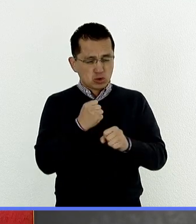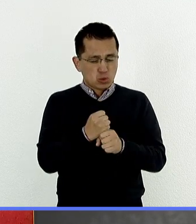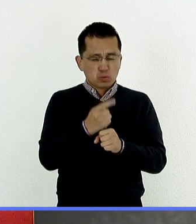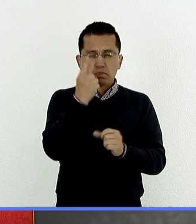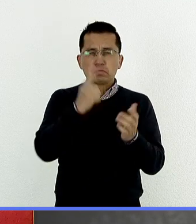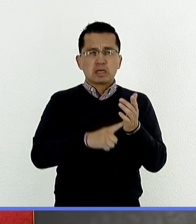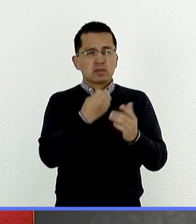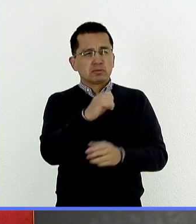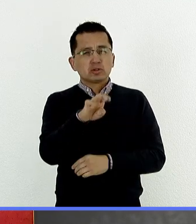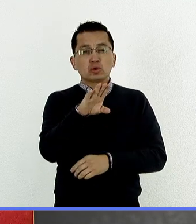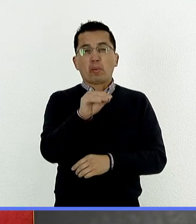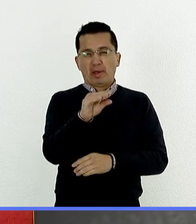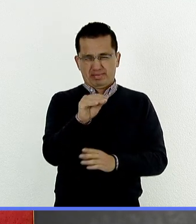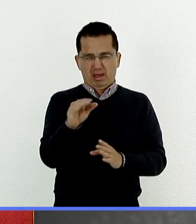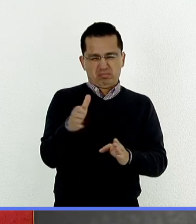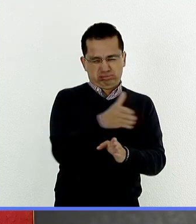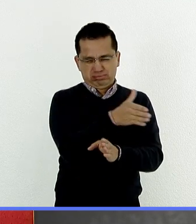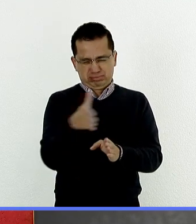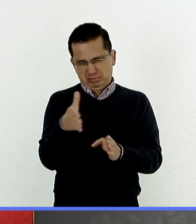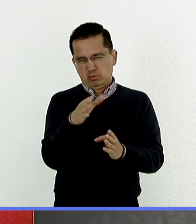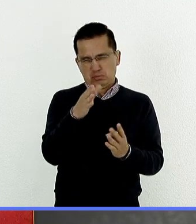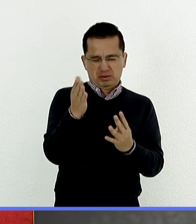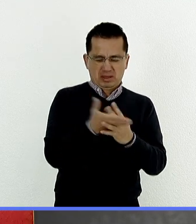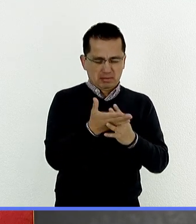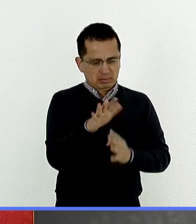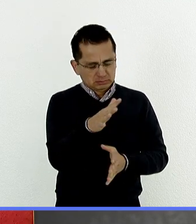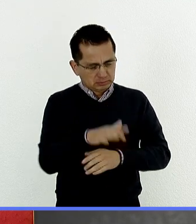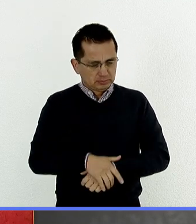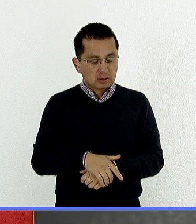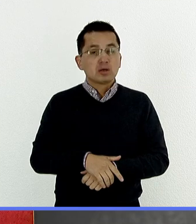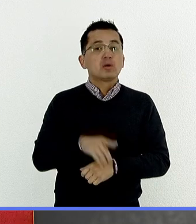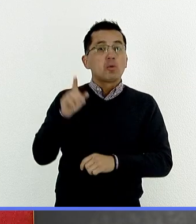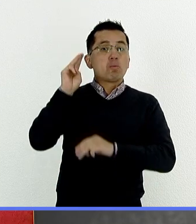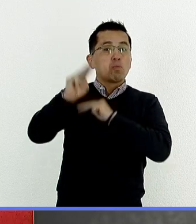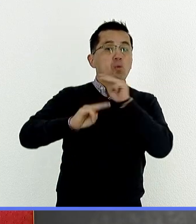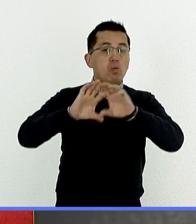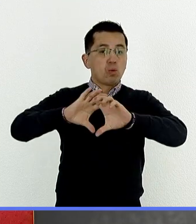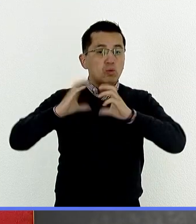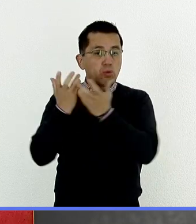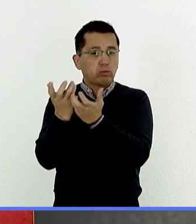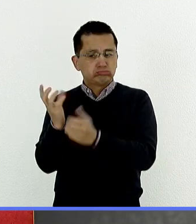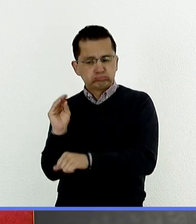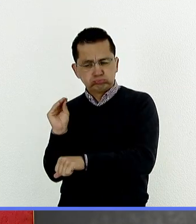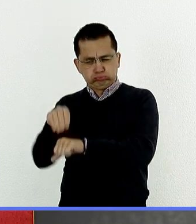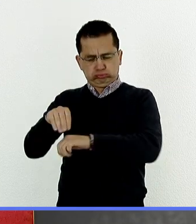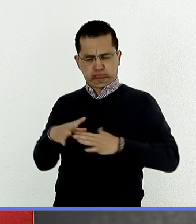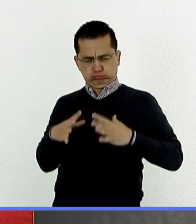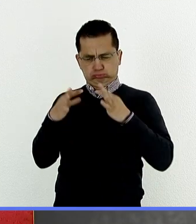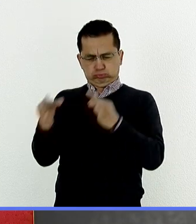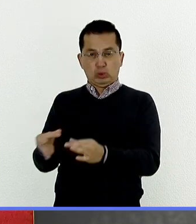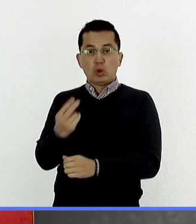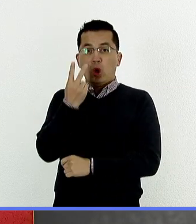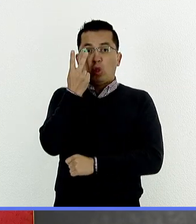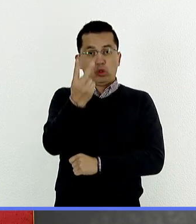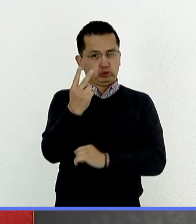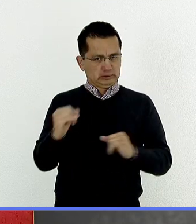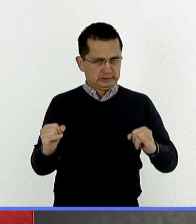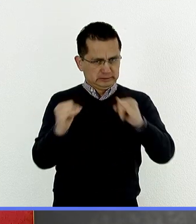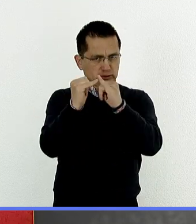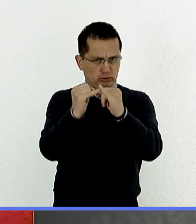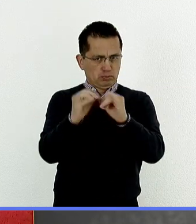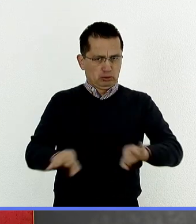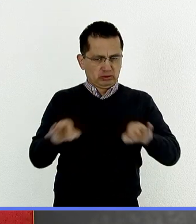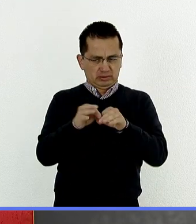noventas se fundó en el mundo dos organizaciones importantes una se llama la